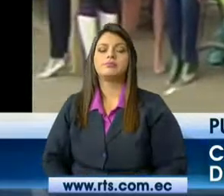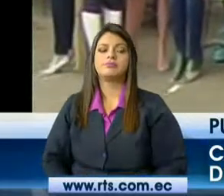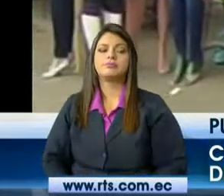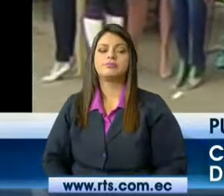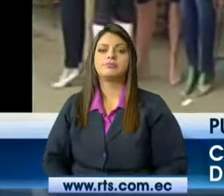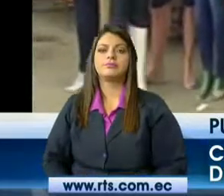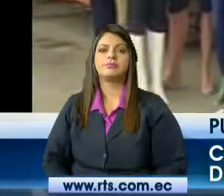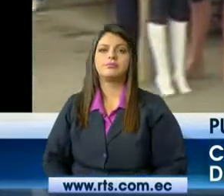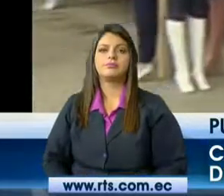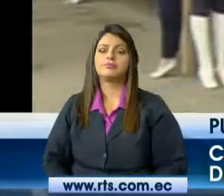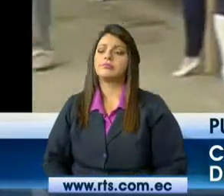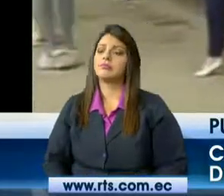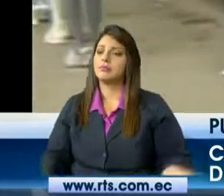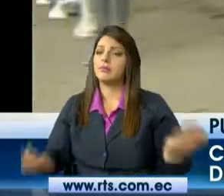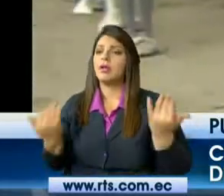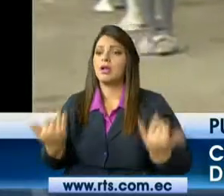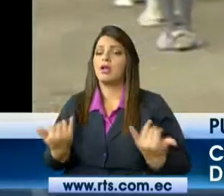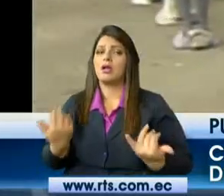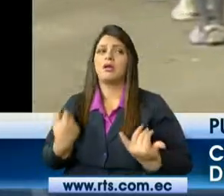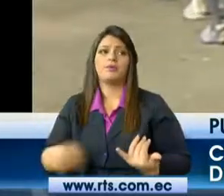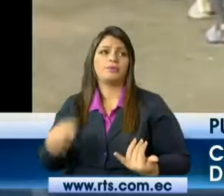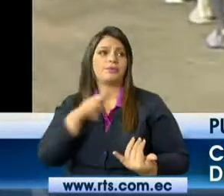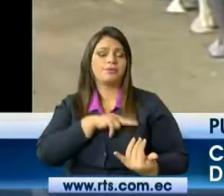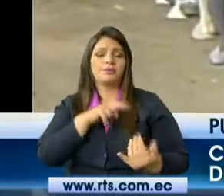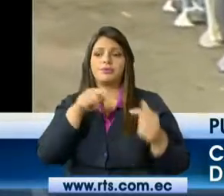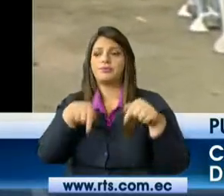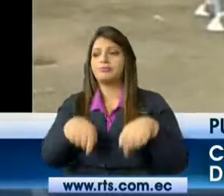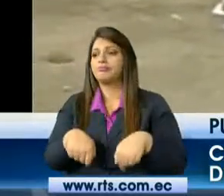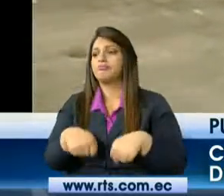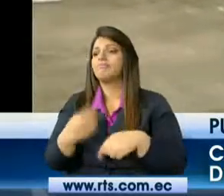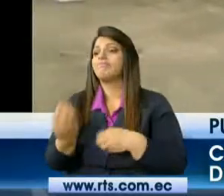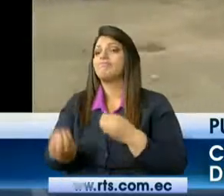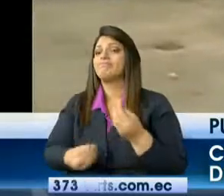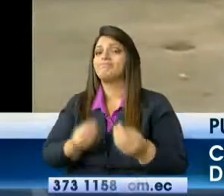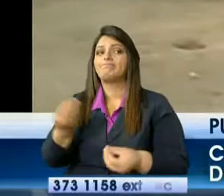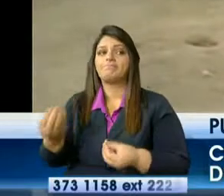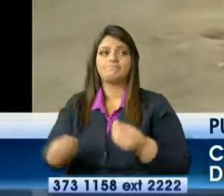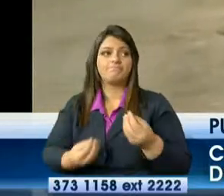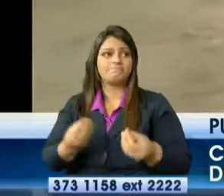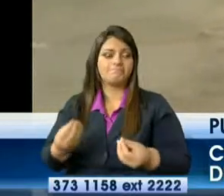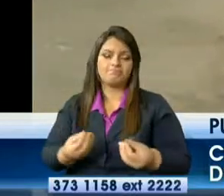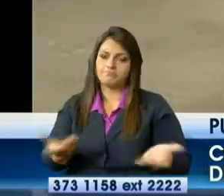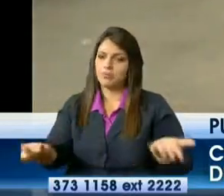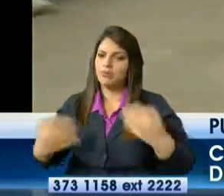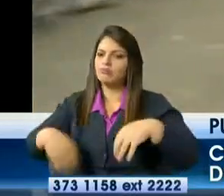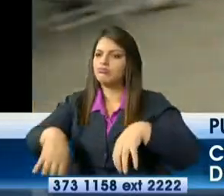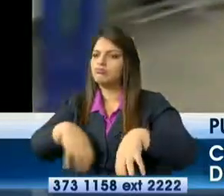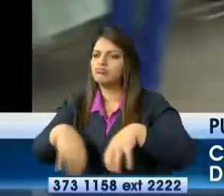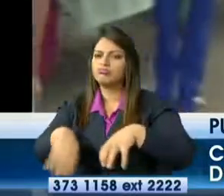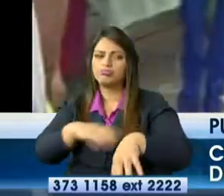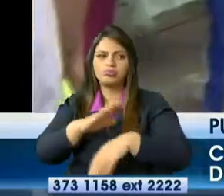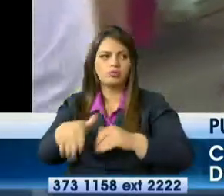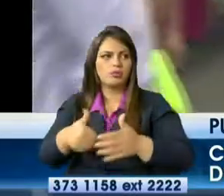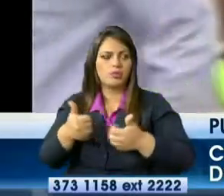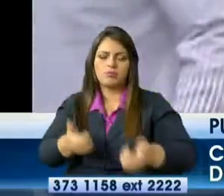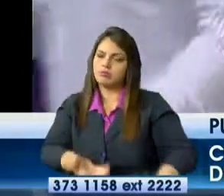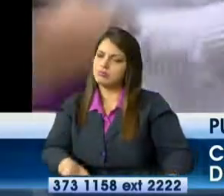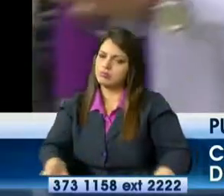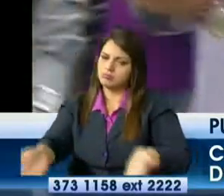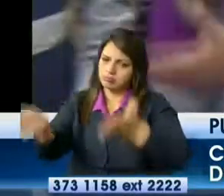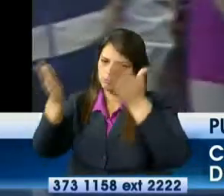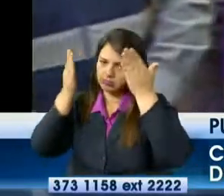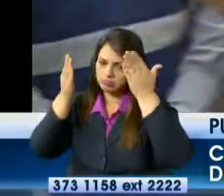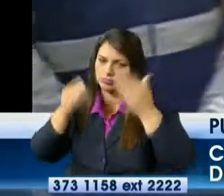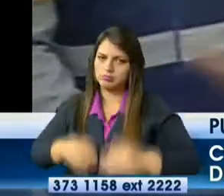esperando es precisamente que se pueda ya tener todo el operativo adecuado. Ahora, el municipio... Es decir, no